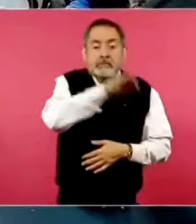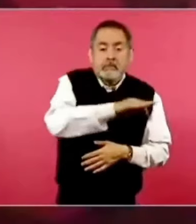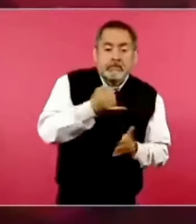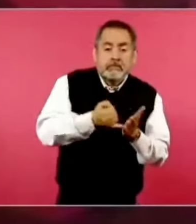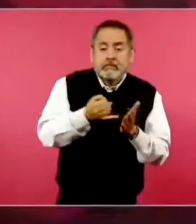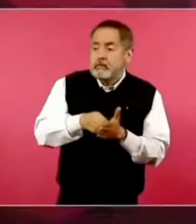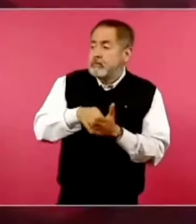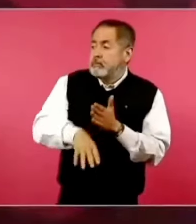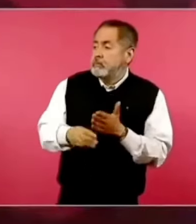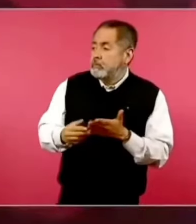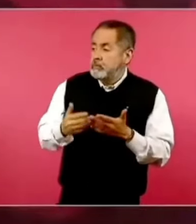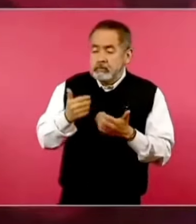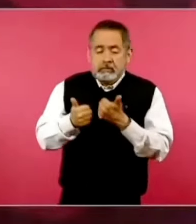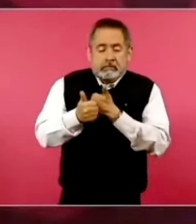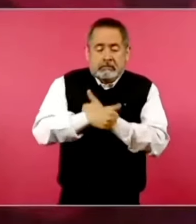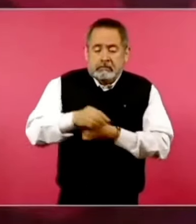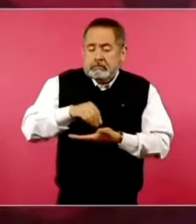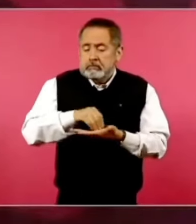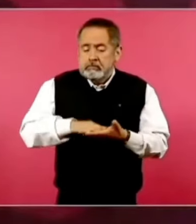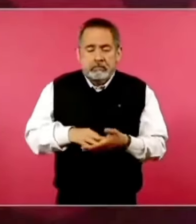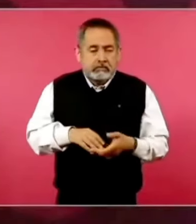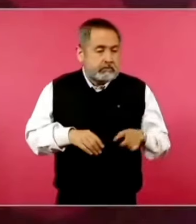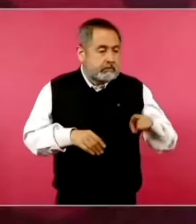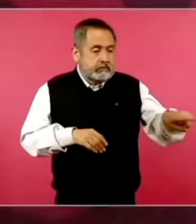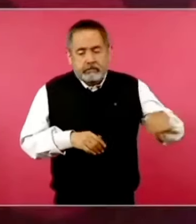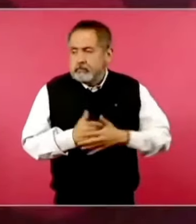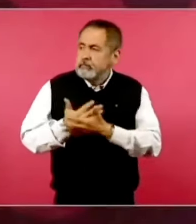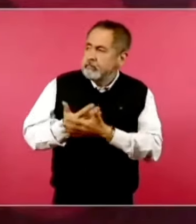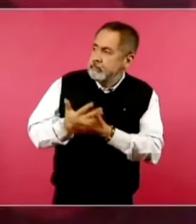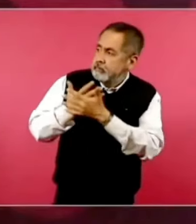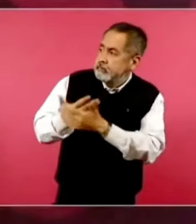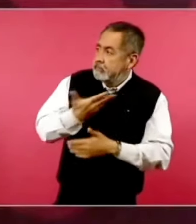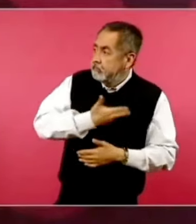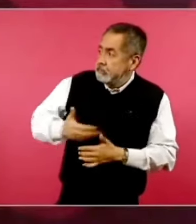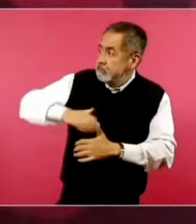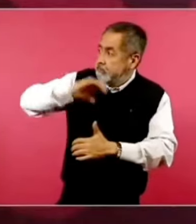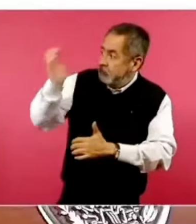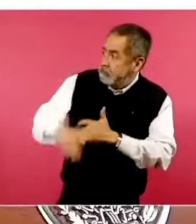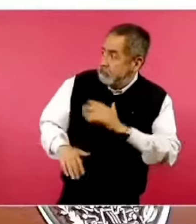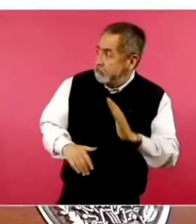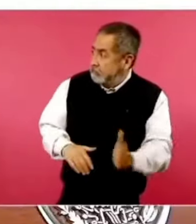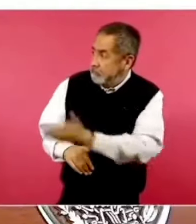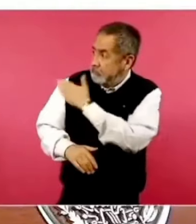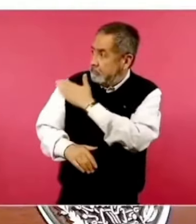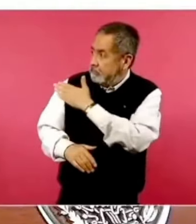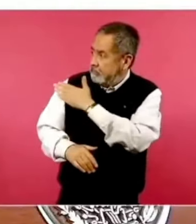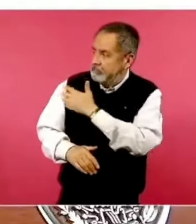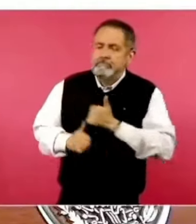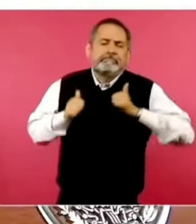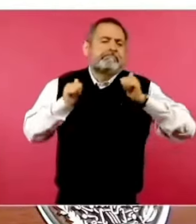Fiscales y estaban esperando también que no